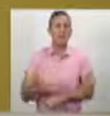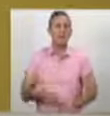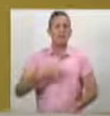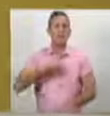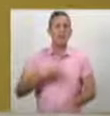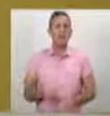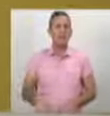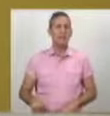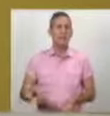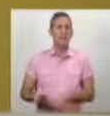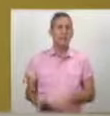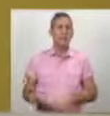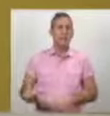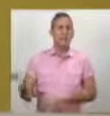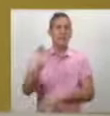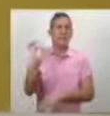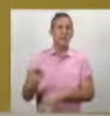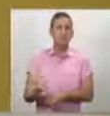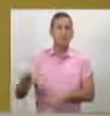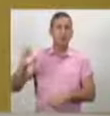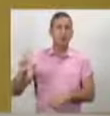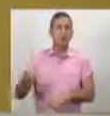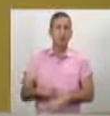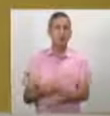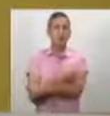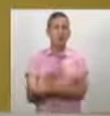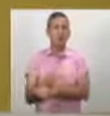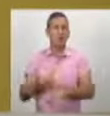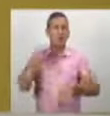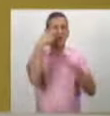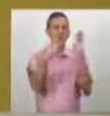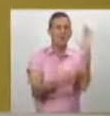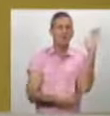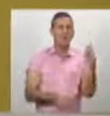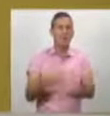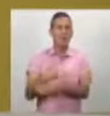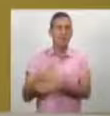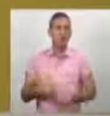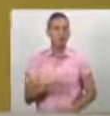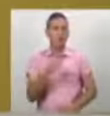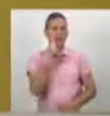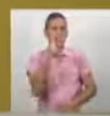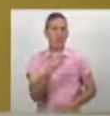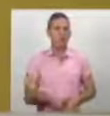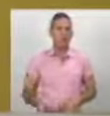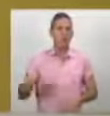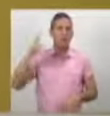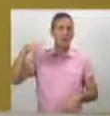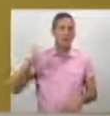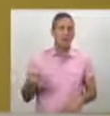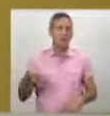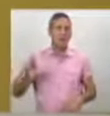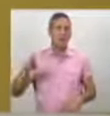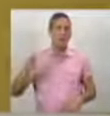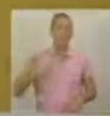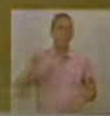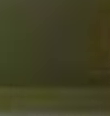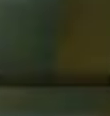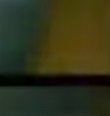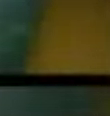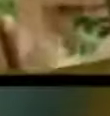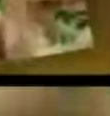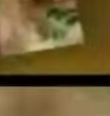células eucariotas vegetales con características diferentes, como la presencia de plastidios y pared